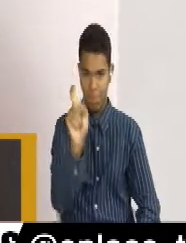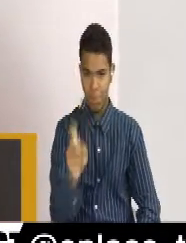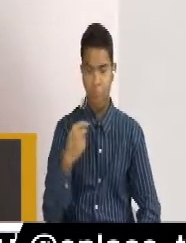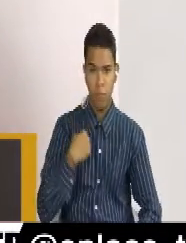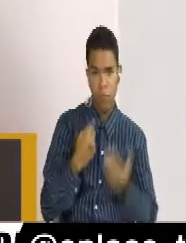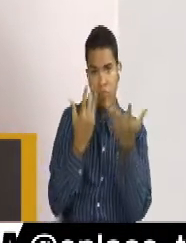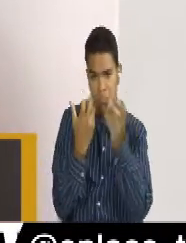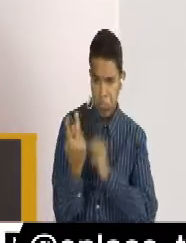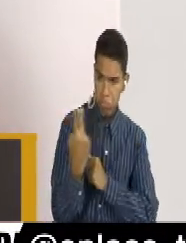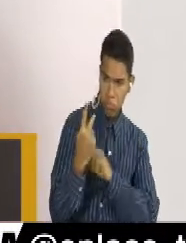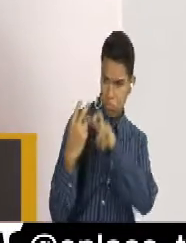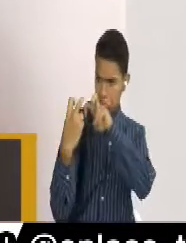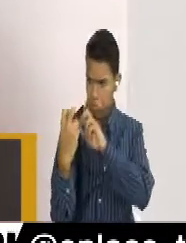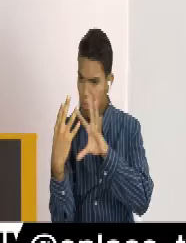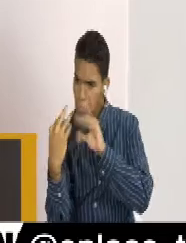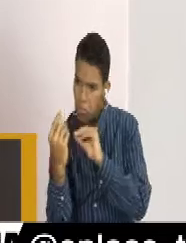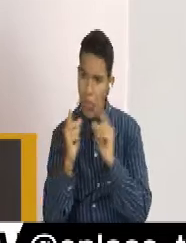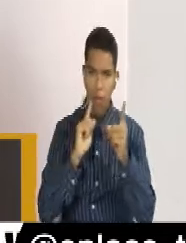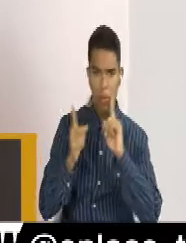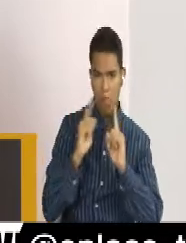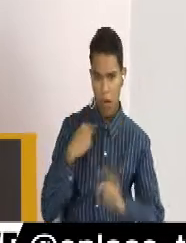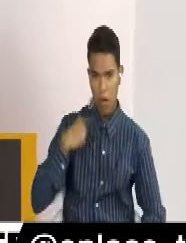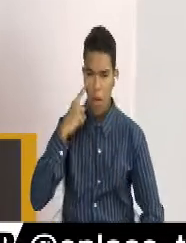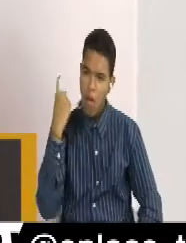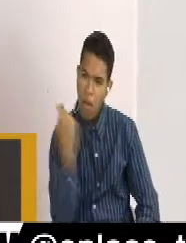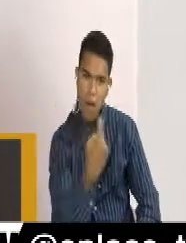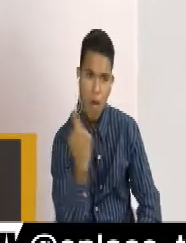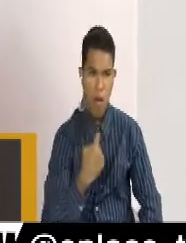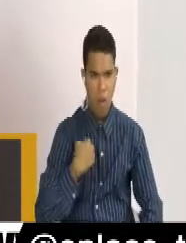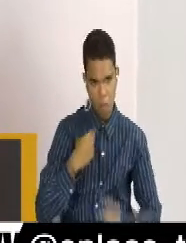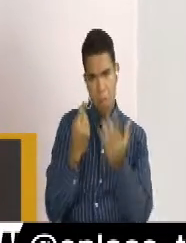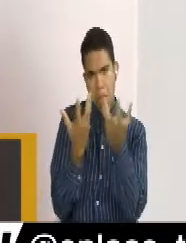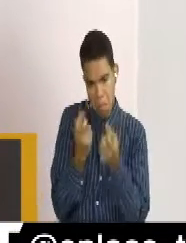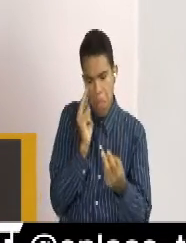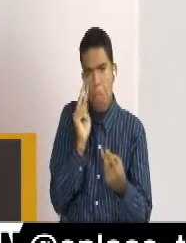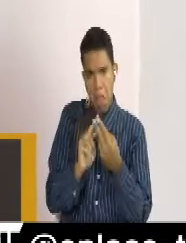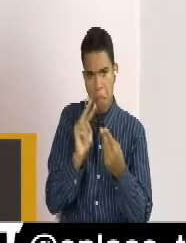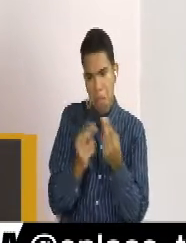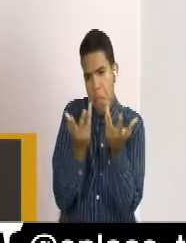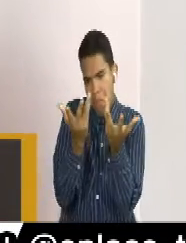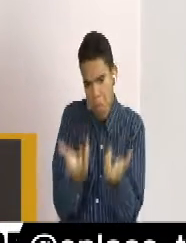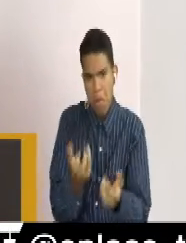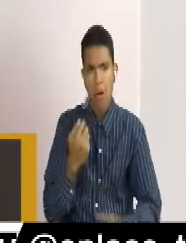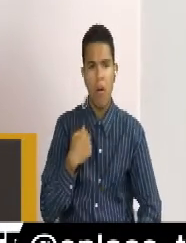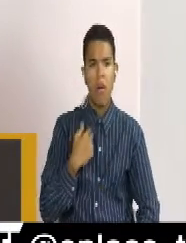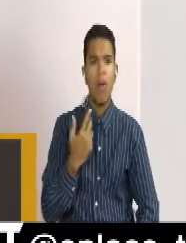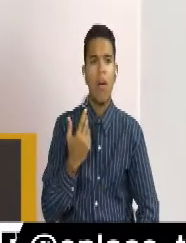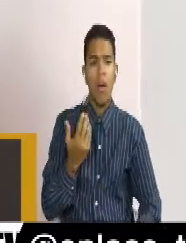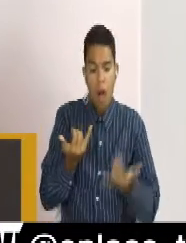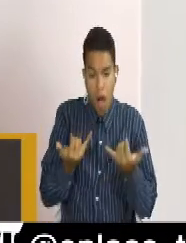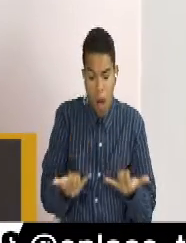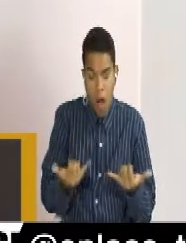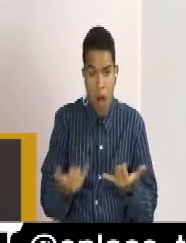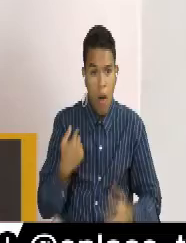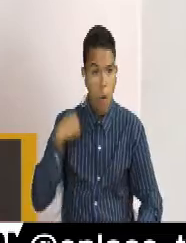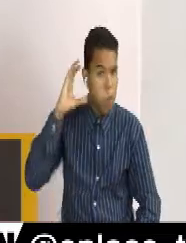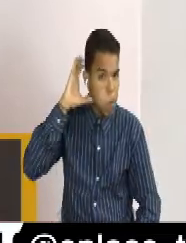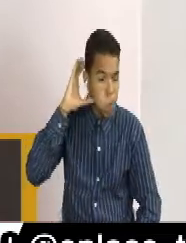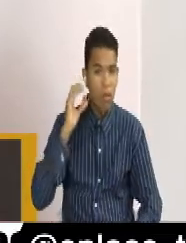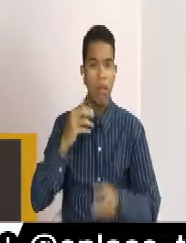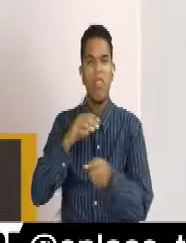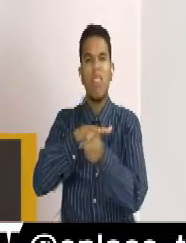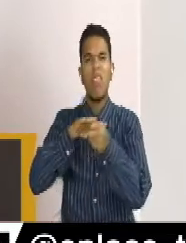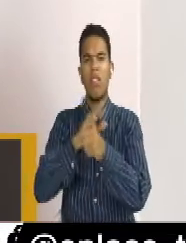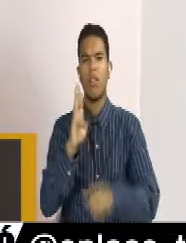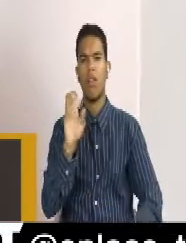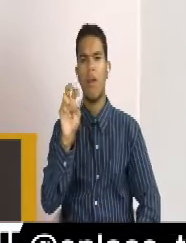hablar con él, dialogar, estoy buscándolo, quiero conocerlo. Y ahora por ahora estoy viendo la bendición de Dios. Si